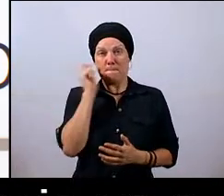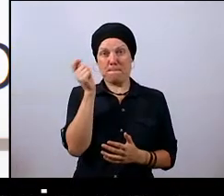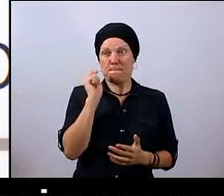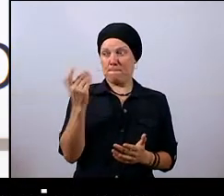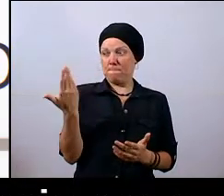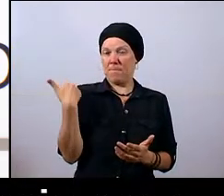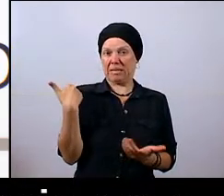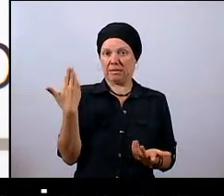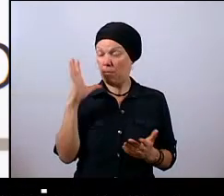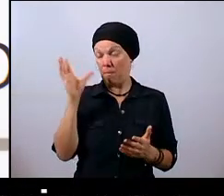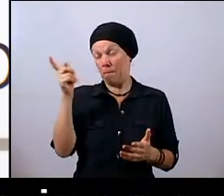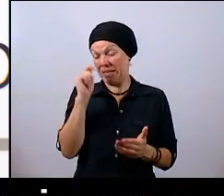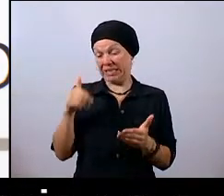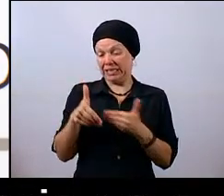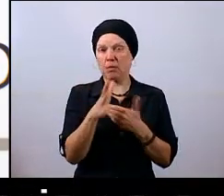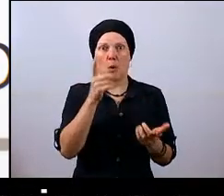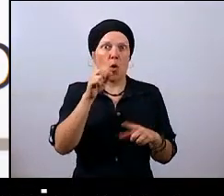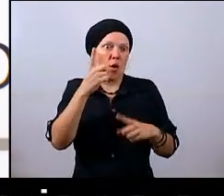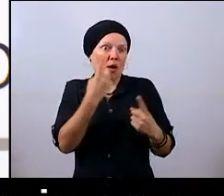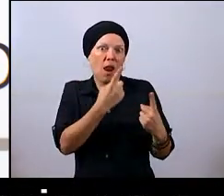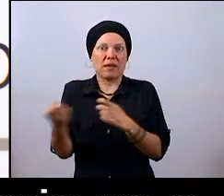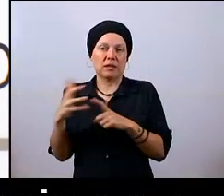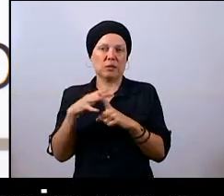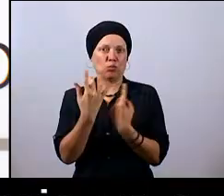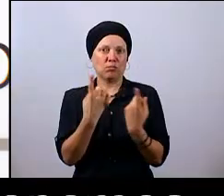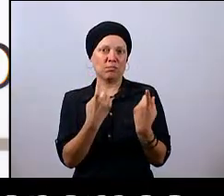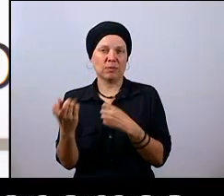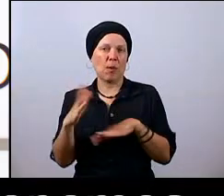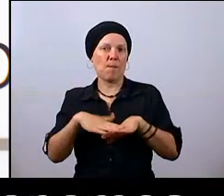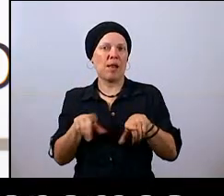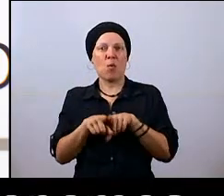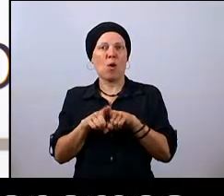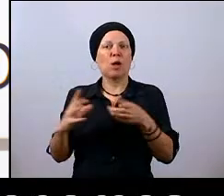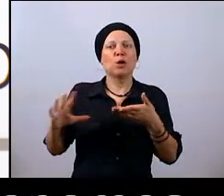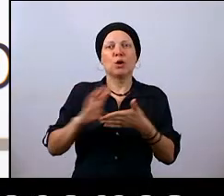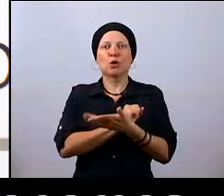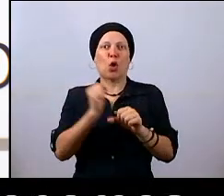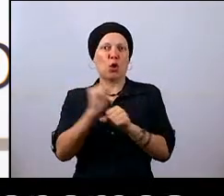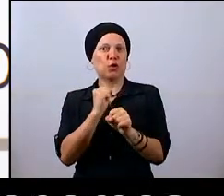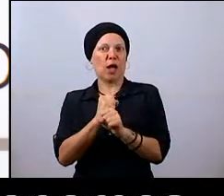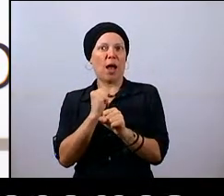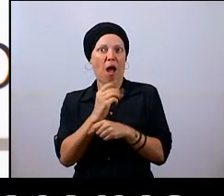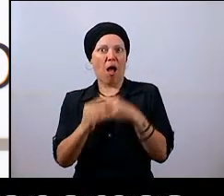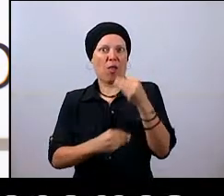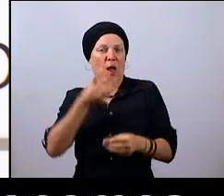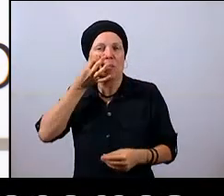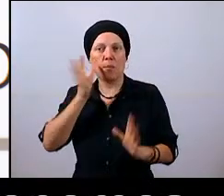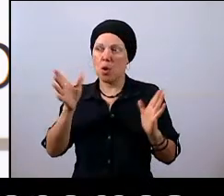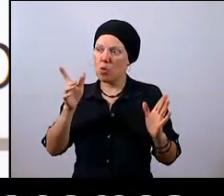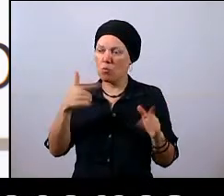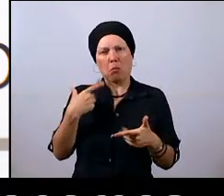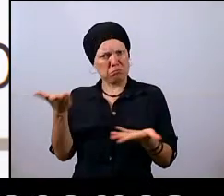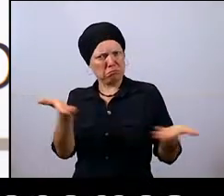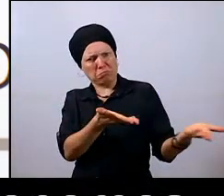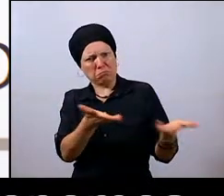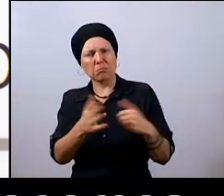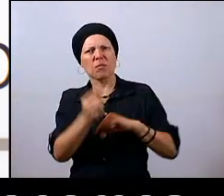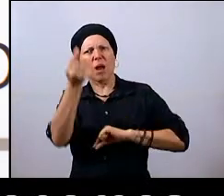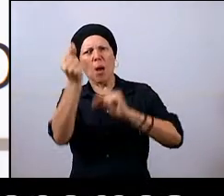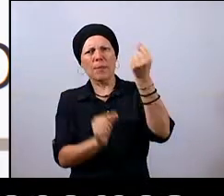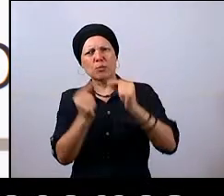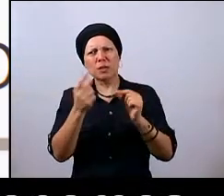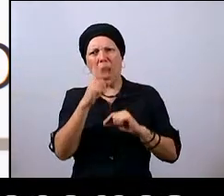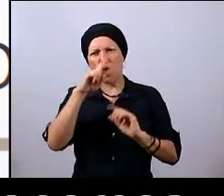las necesidades que tenemos para realmente llevar a cabo todos estos trabajos. Pero yo les emplazo a que vean el presupuesto del